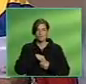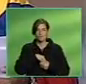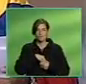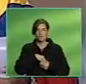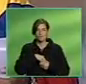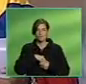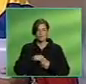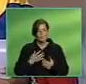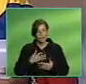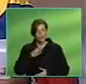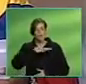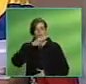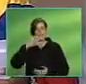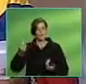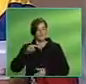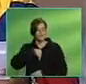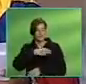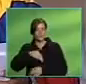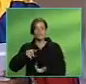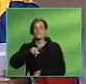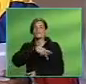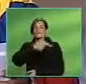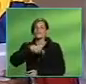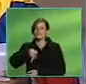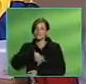llenarnos el alma de música y de poesía.